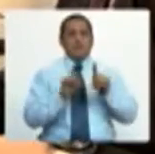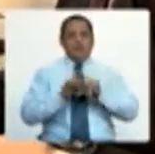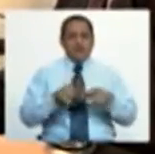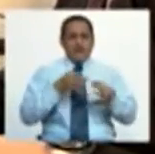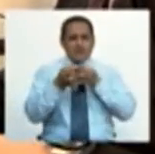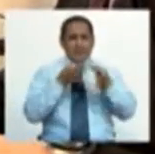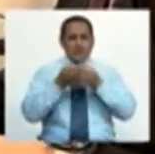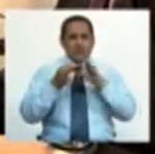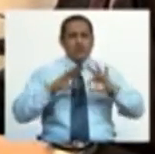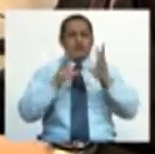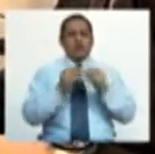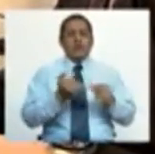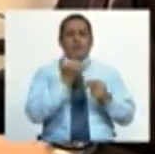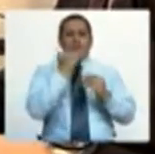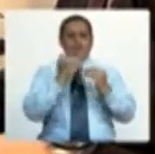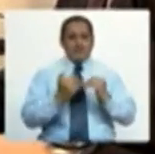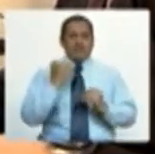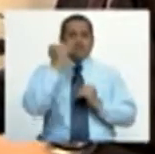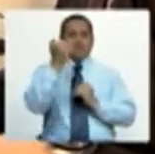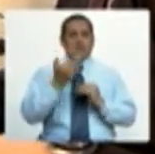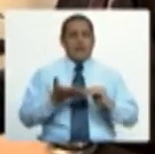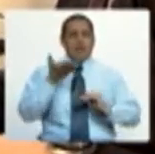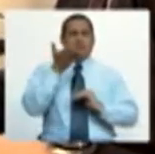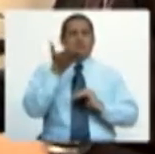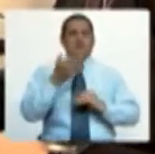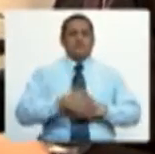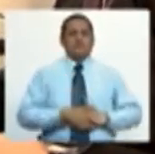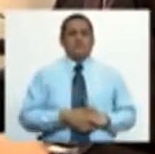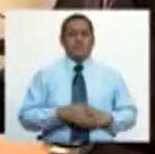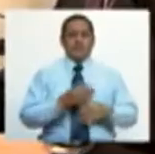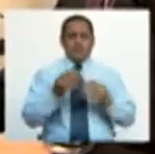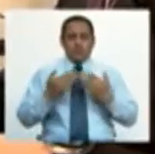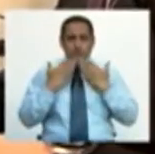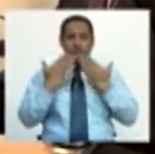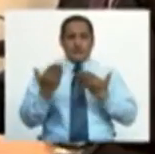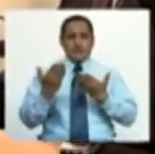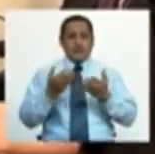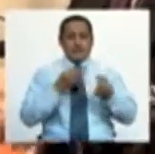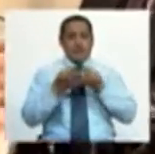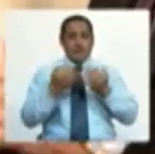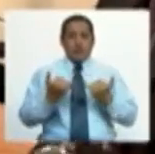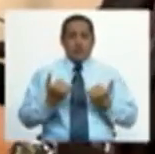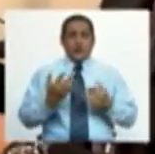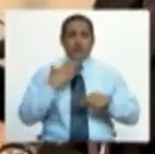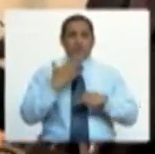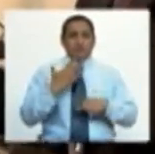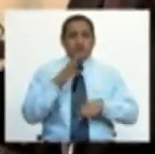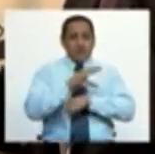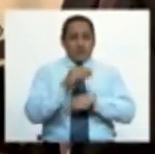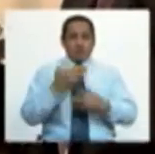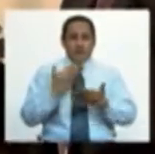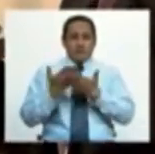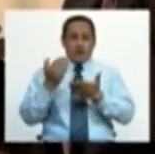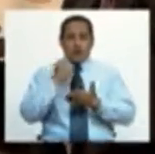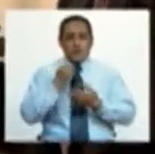un filtro de qué cosa va a pasar a la Corte Suprema y qué cosas no. Bueno, muchísimas gracias por haber estado con nosotros, doctor